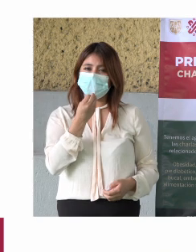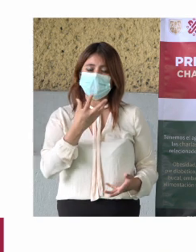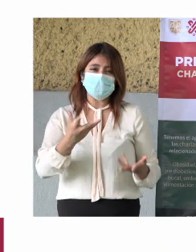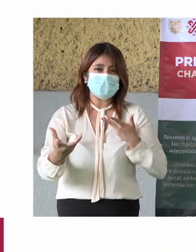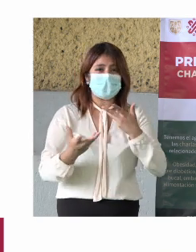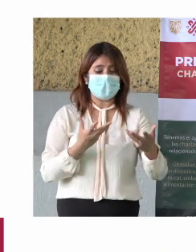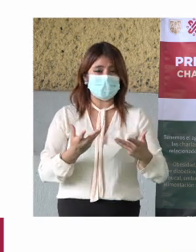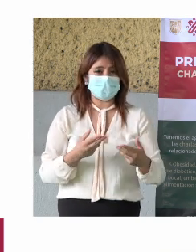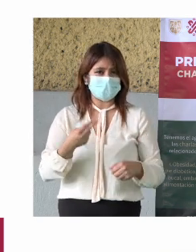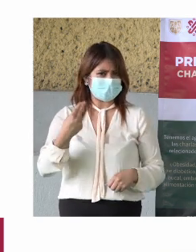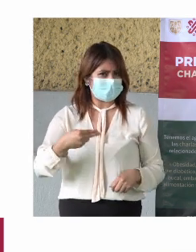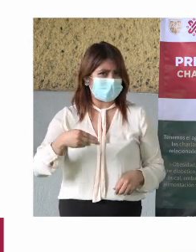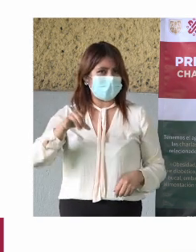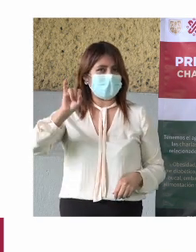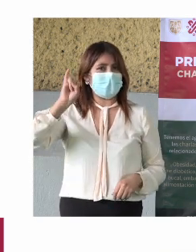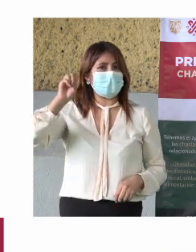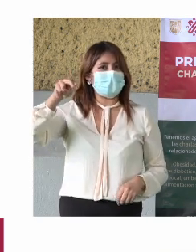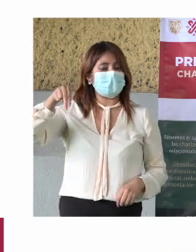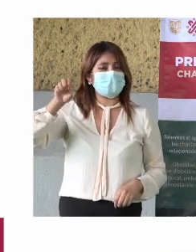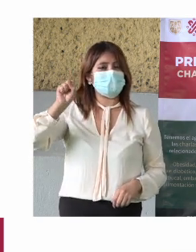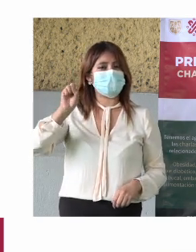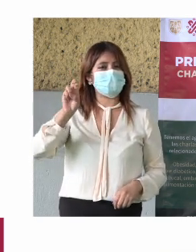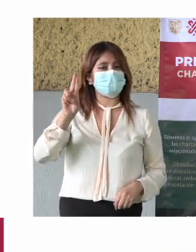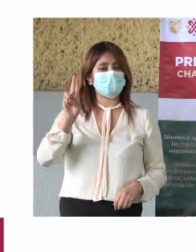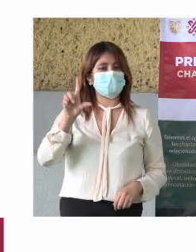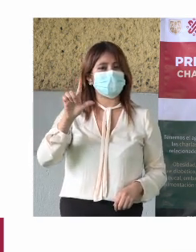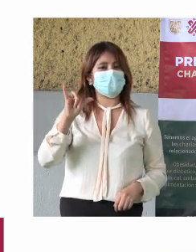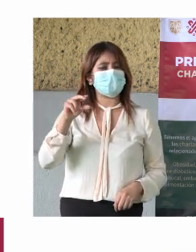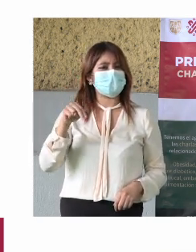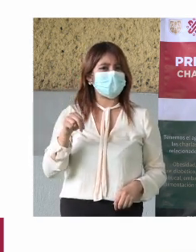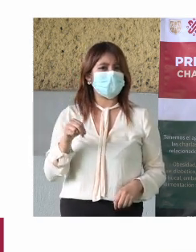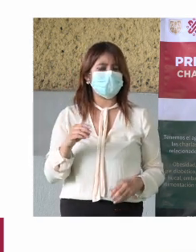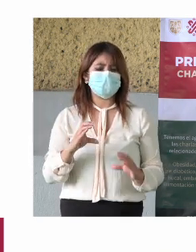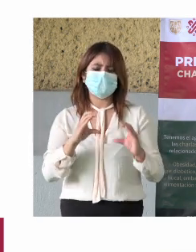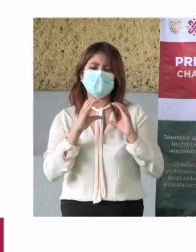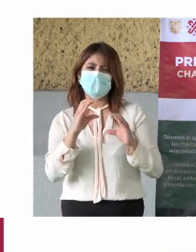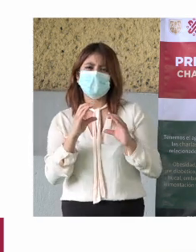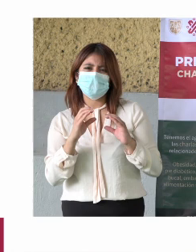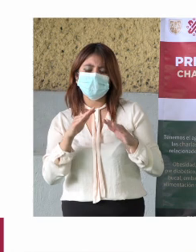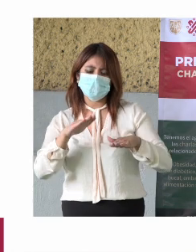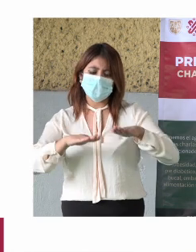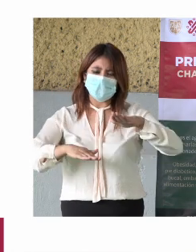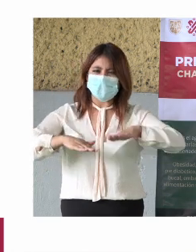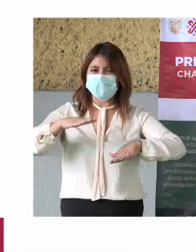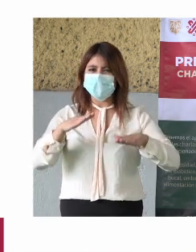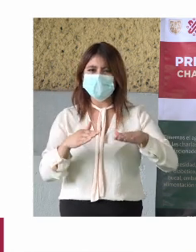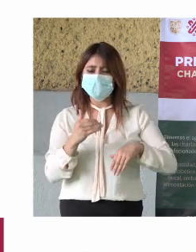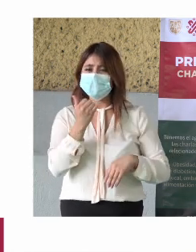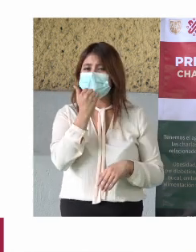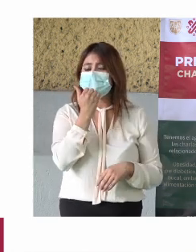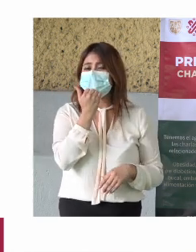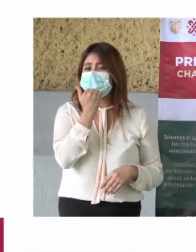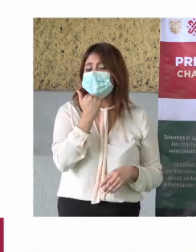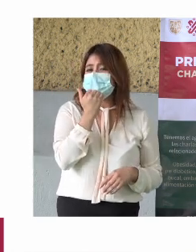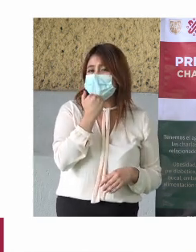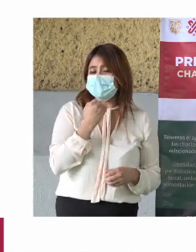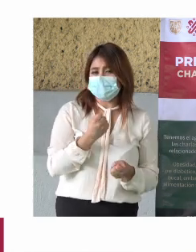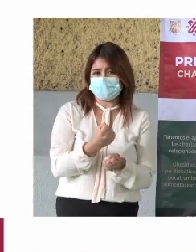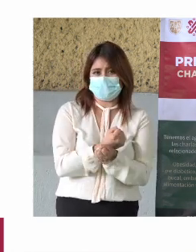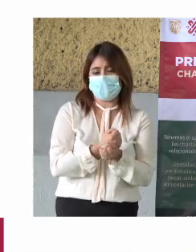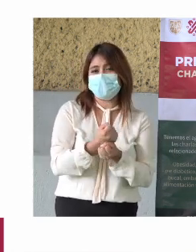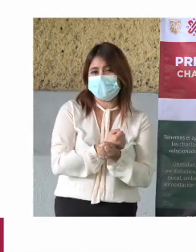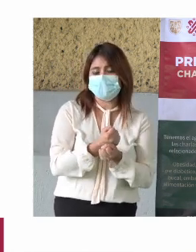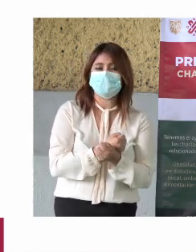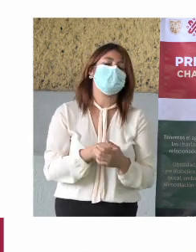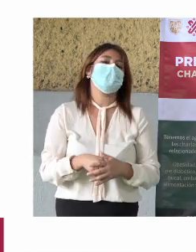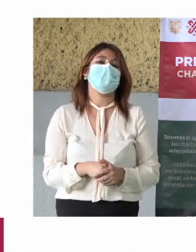principal hormona que nos va a ayudar a controlar nuestros niveles de glucosa. Y si se dan cuenta, en la parte de abajo también tenemos unas